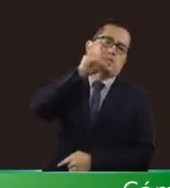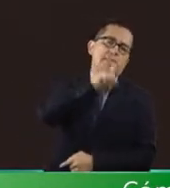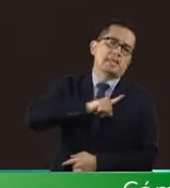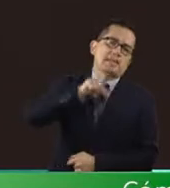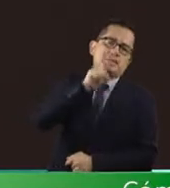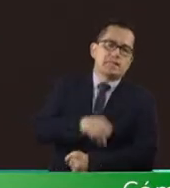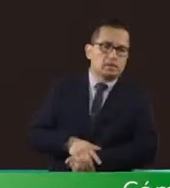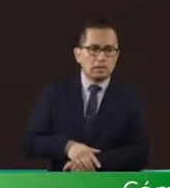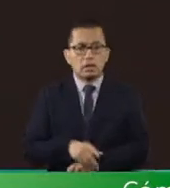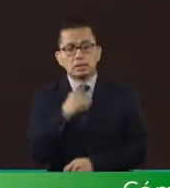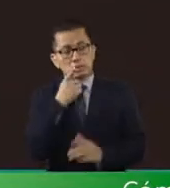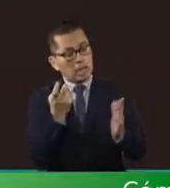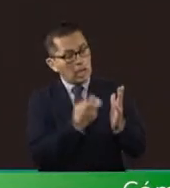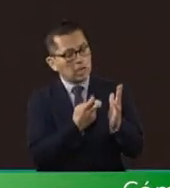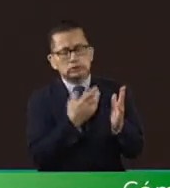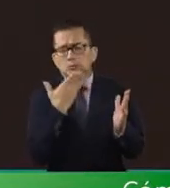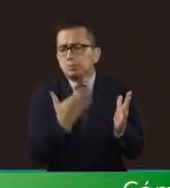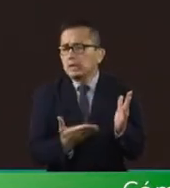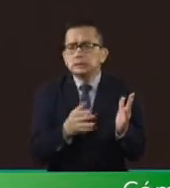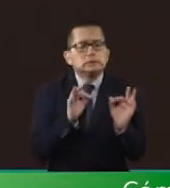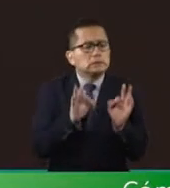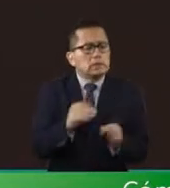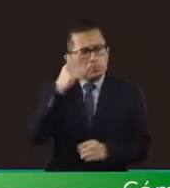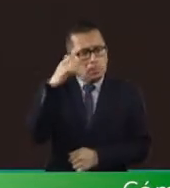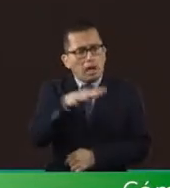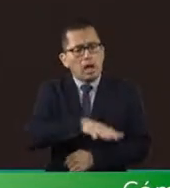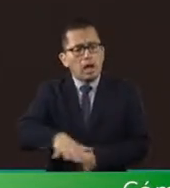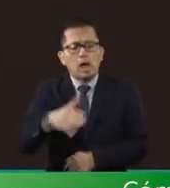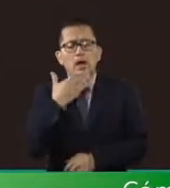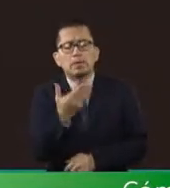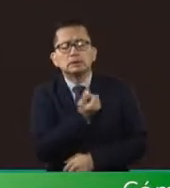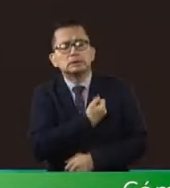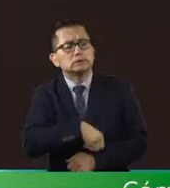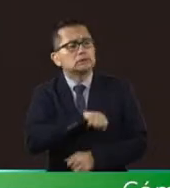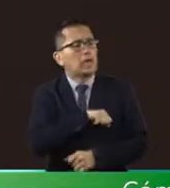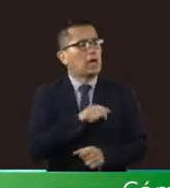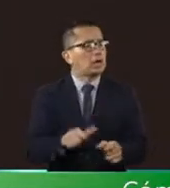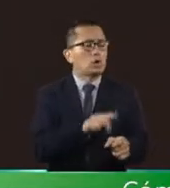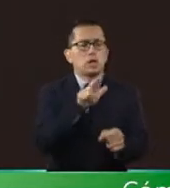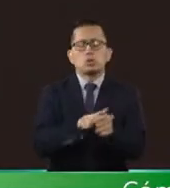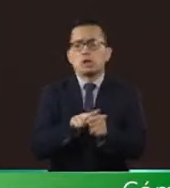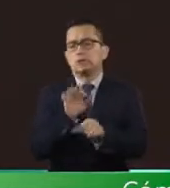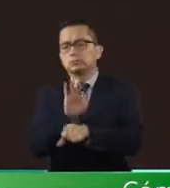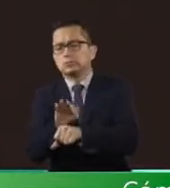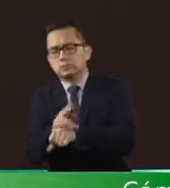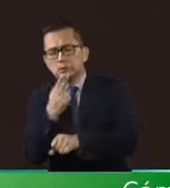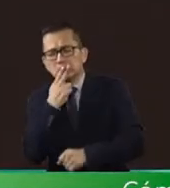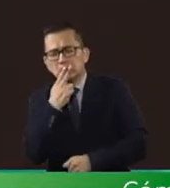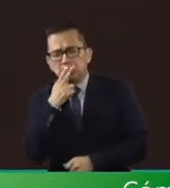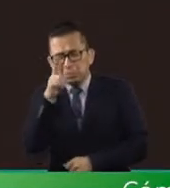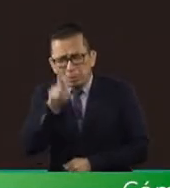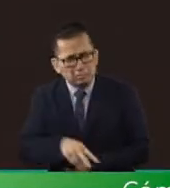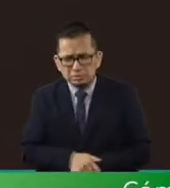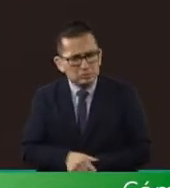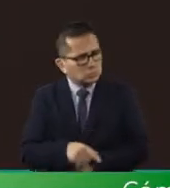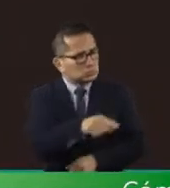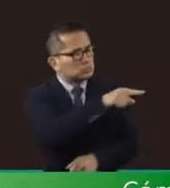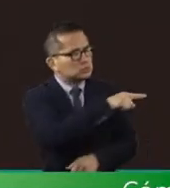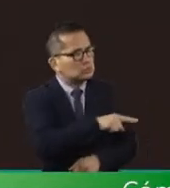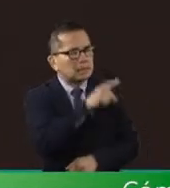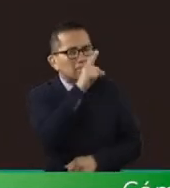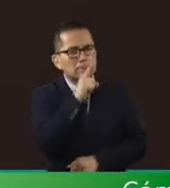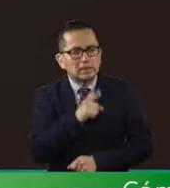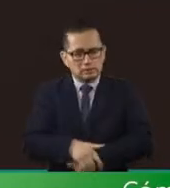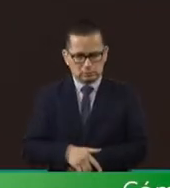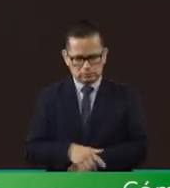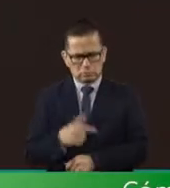también se garantizaba el medio ambiente sano Pero los que mienten son ustedes iba a poner aquí el audio de la diputada Olga